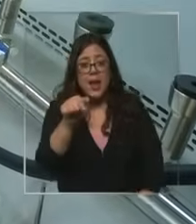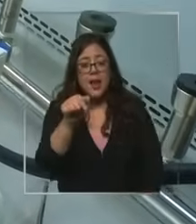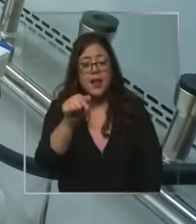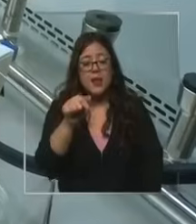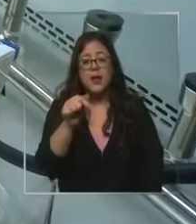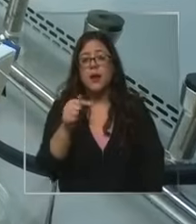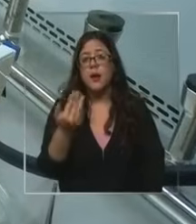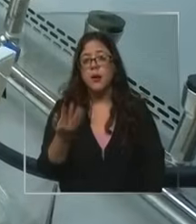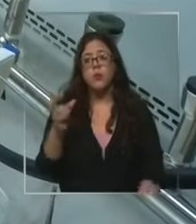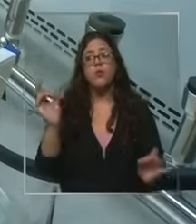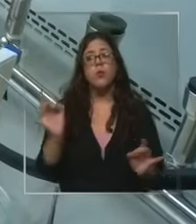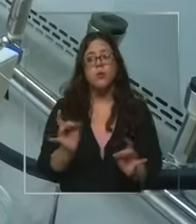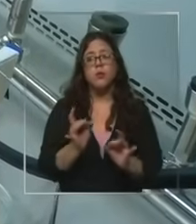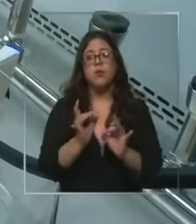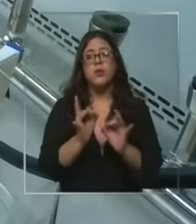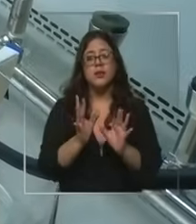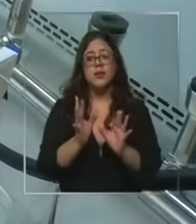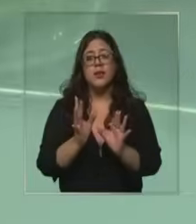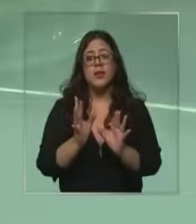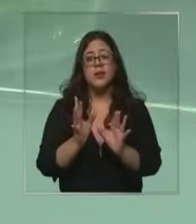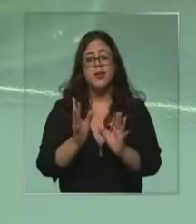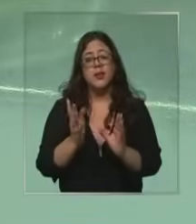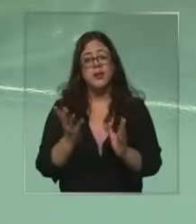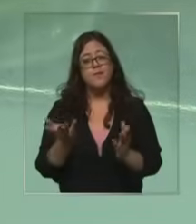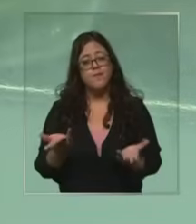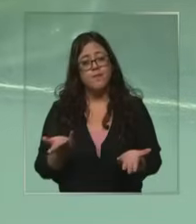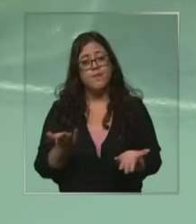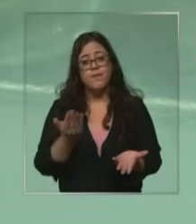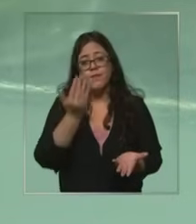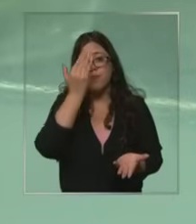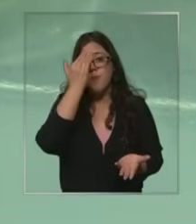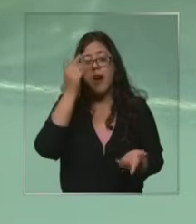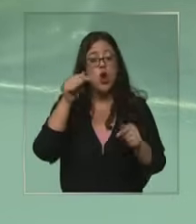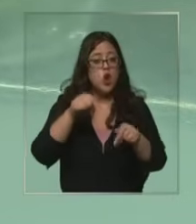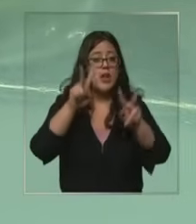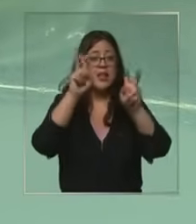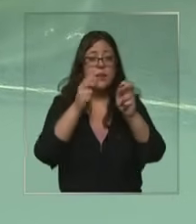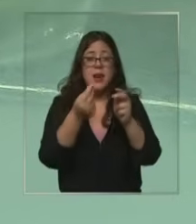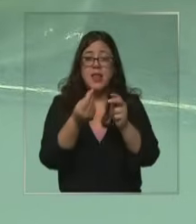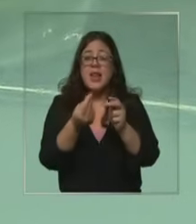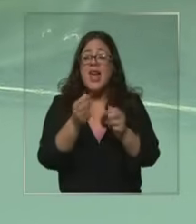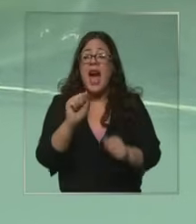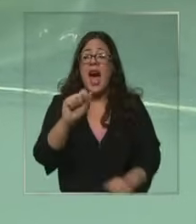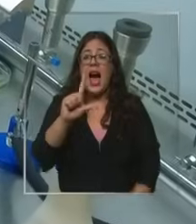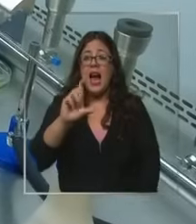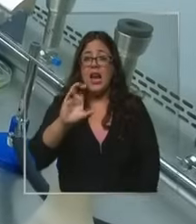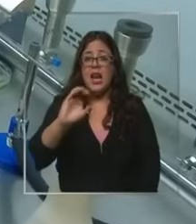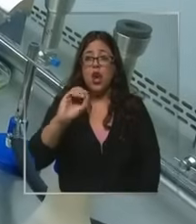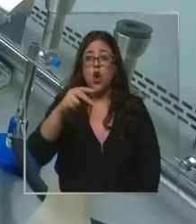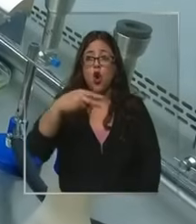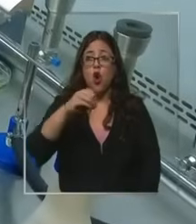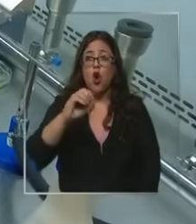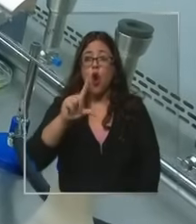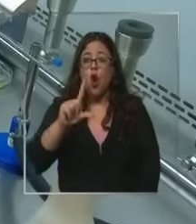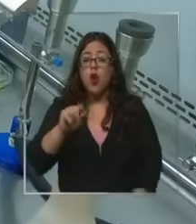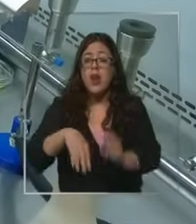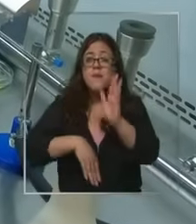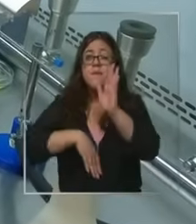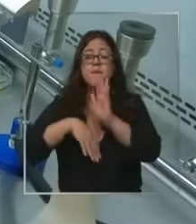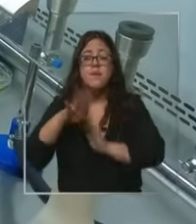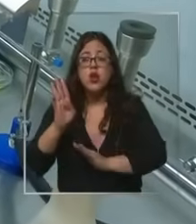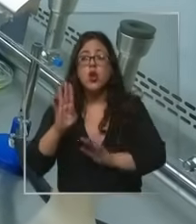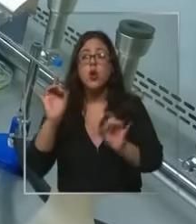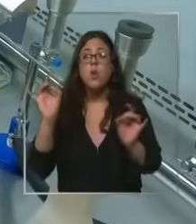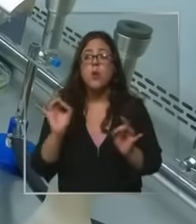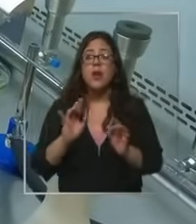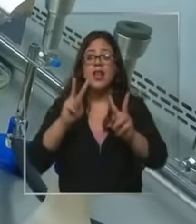particular, podría estar en una zona gris. Por su alto contenido de alcohol, probablemente esté en una zona gris, ¿cierto?, de